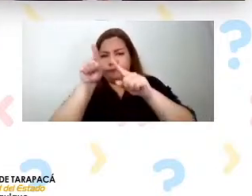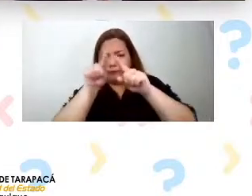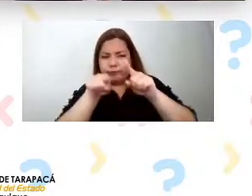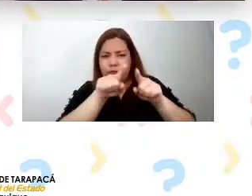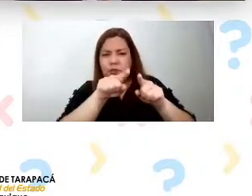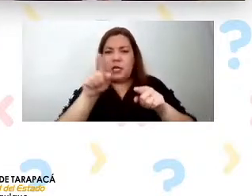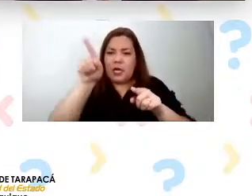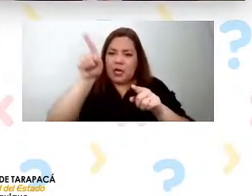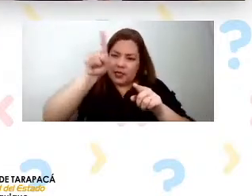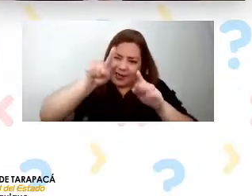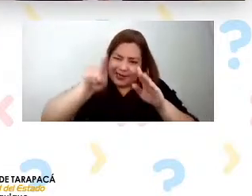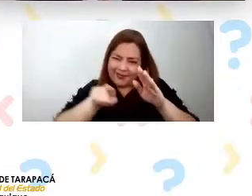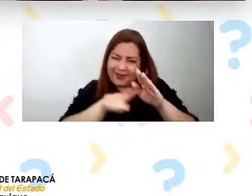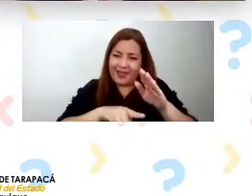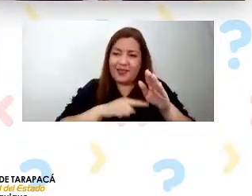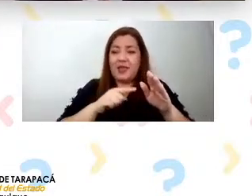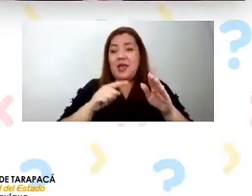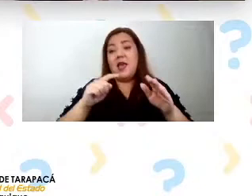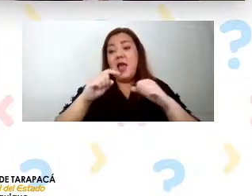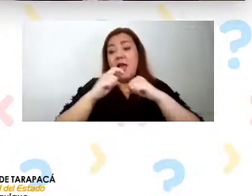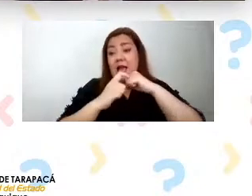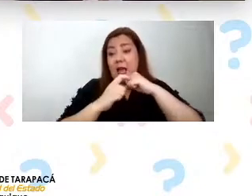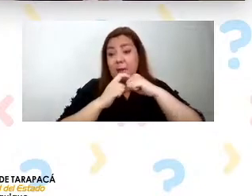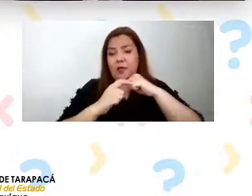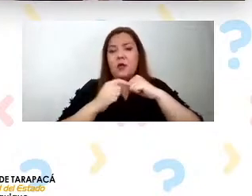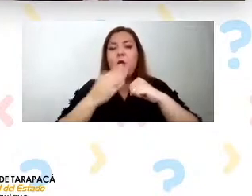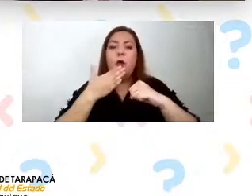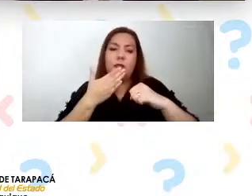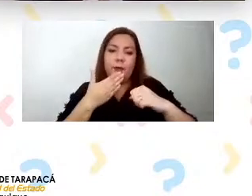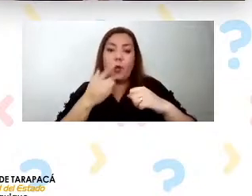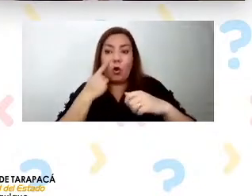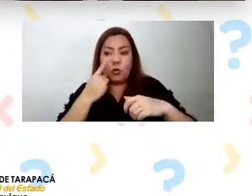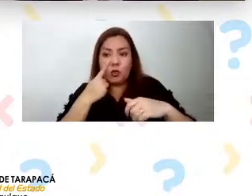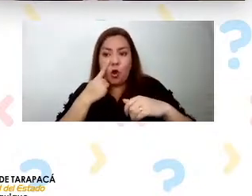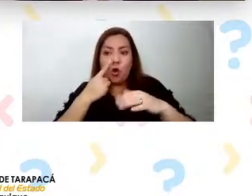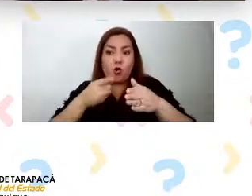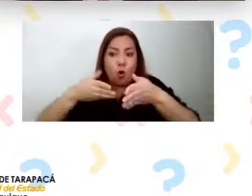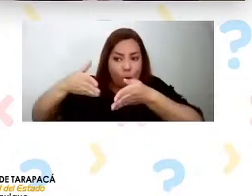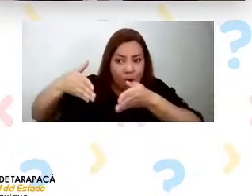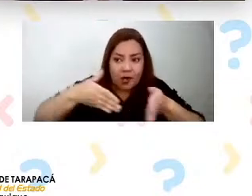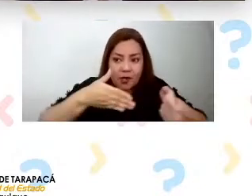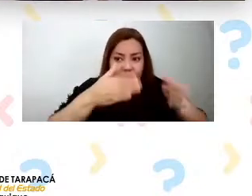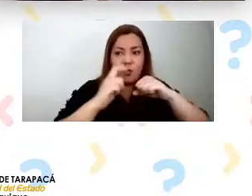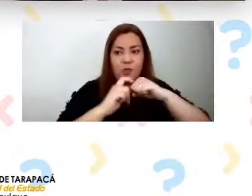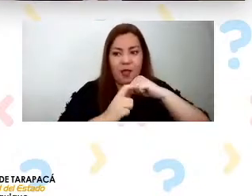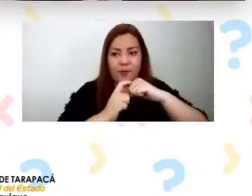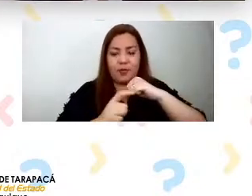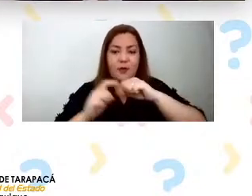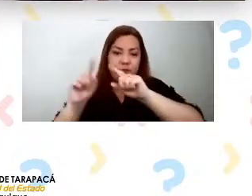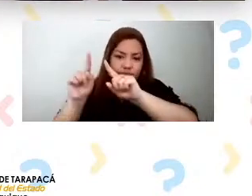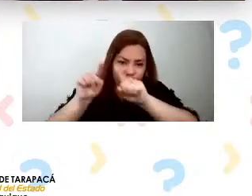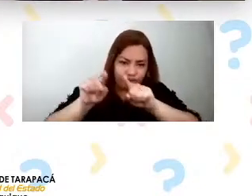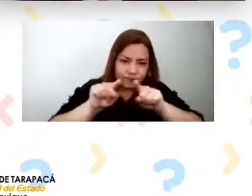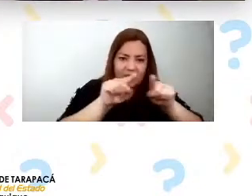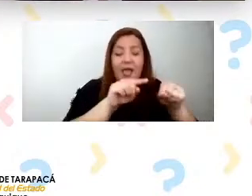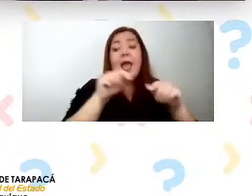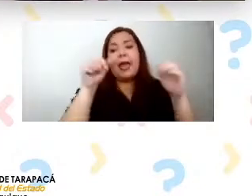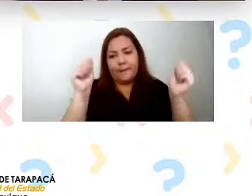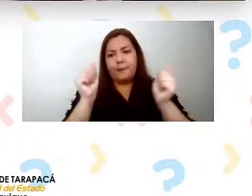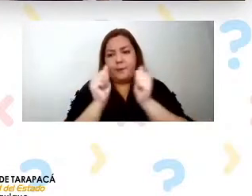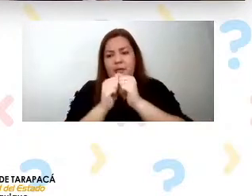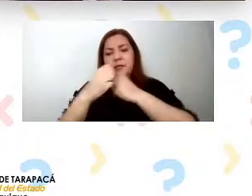quebrada de Camiña, o bien conocido como el río de Camiña, ¿no es cierto?, es parte de la región de Tarapacá.